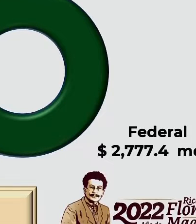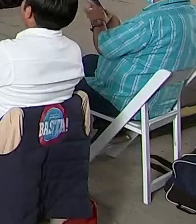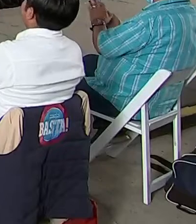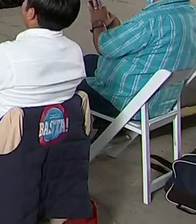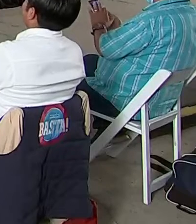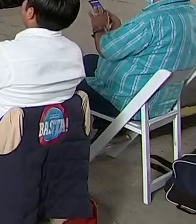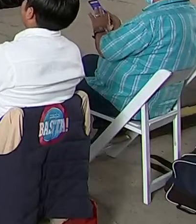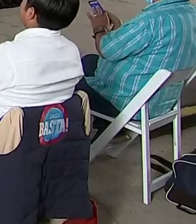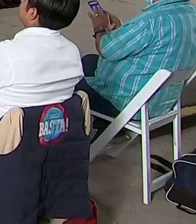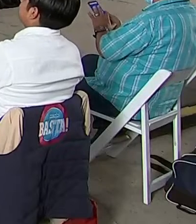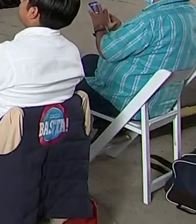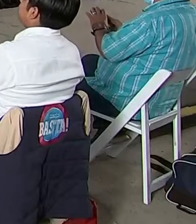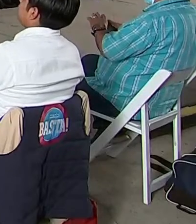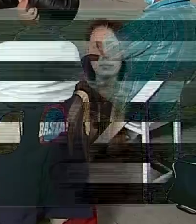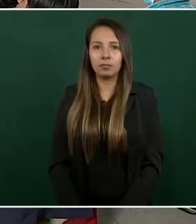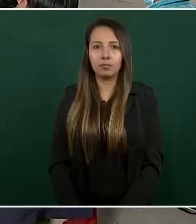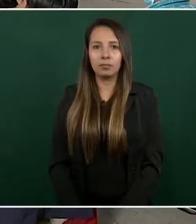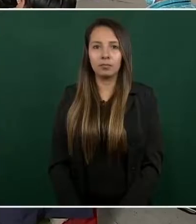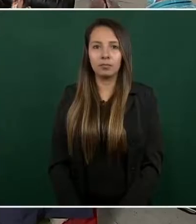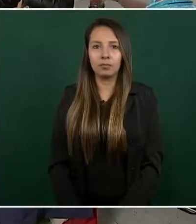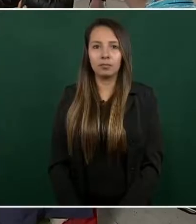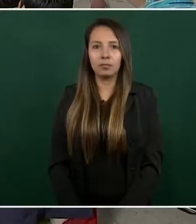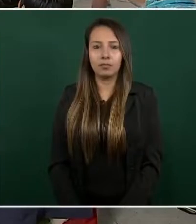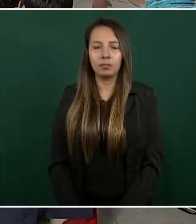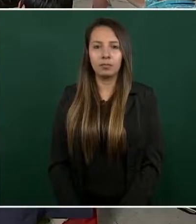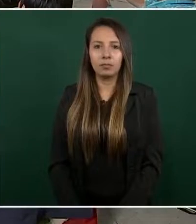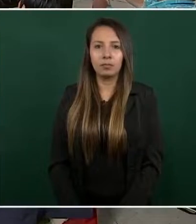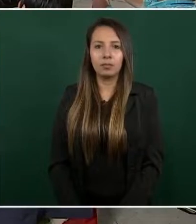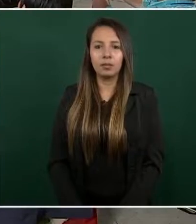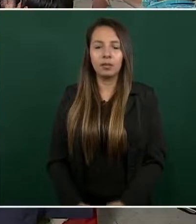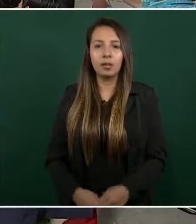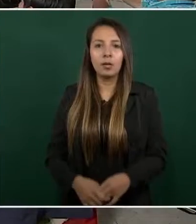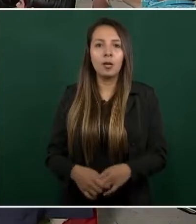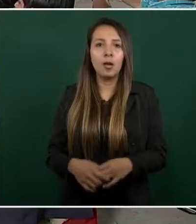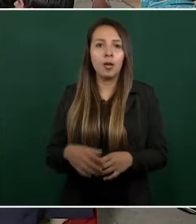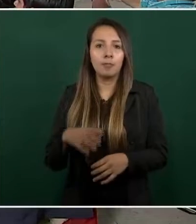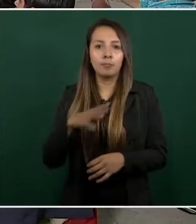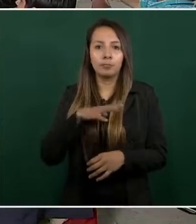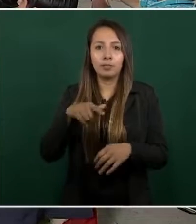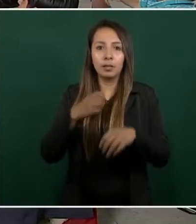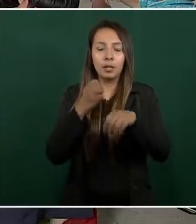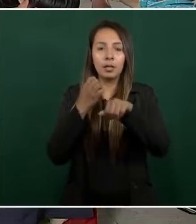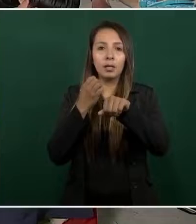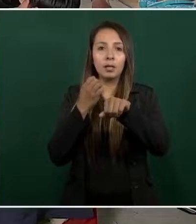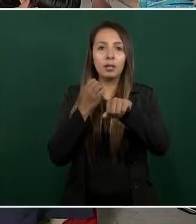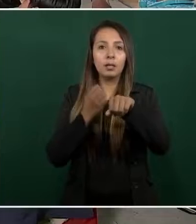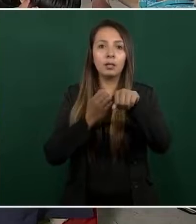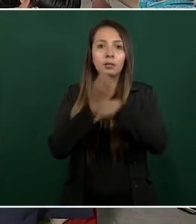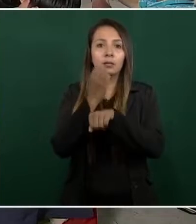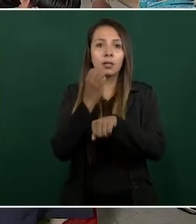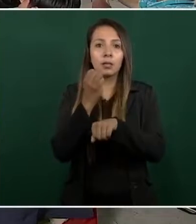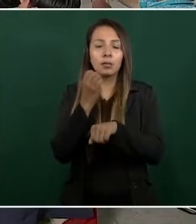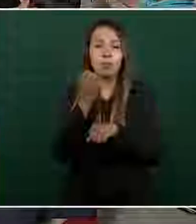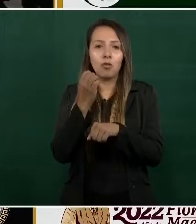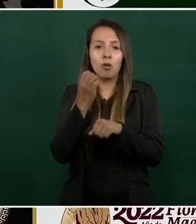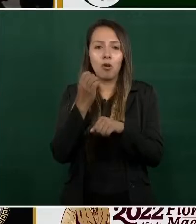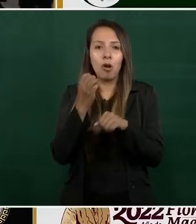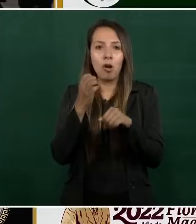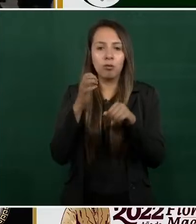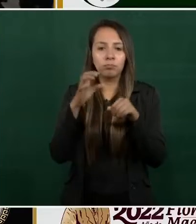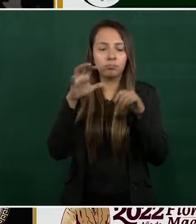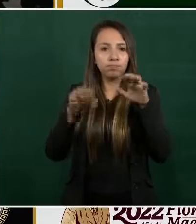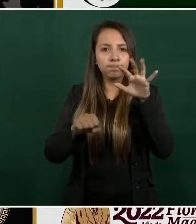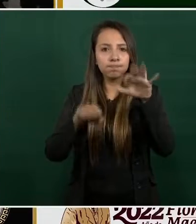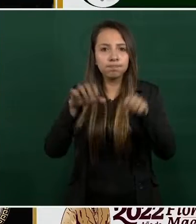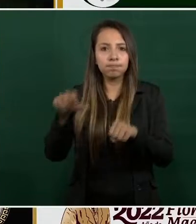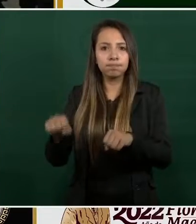2.774.4 millones de pesos. Los aseguramientos en el Estado, en lo que va de la administración,